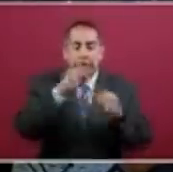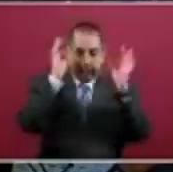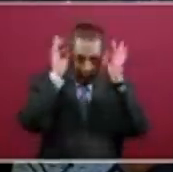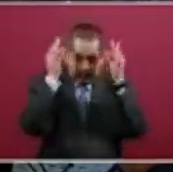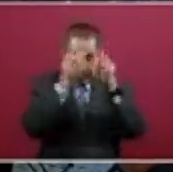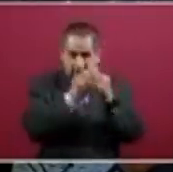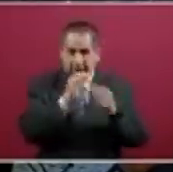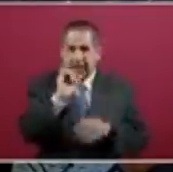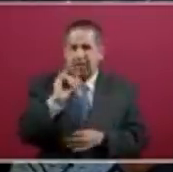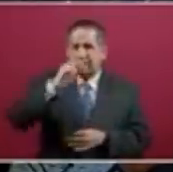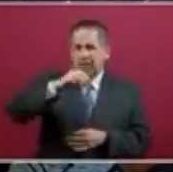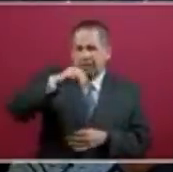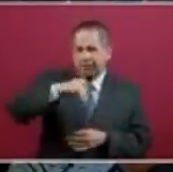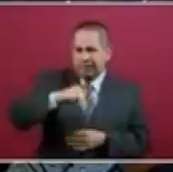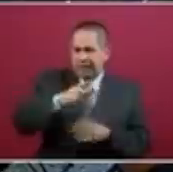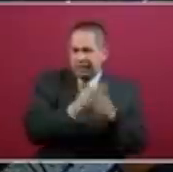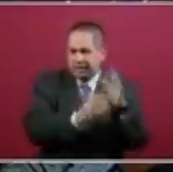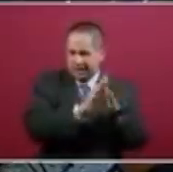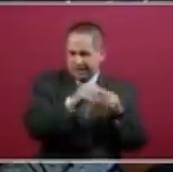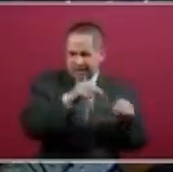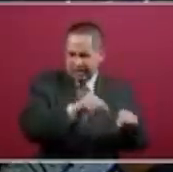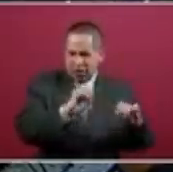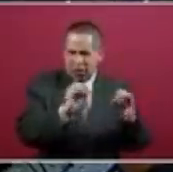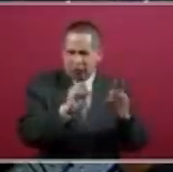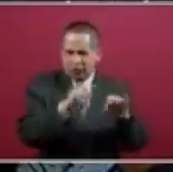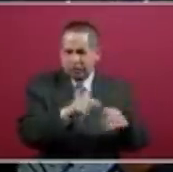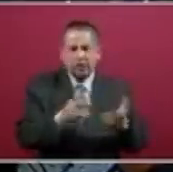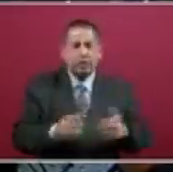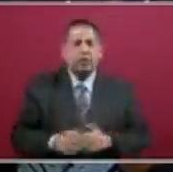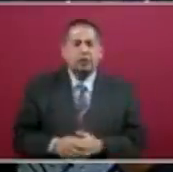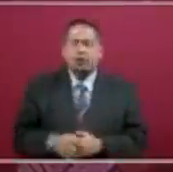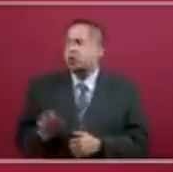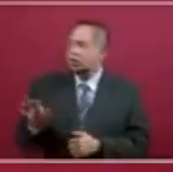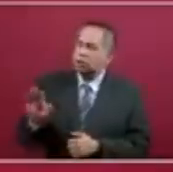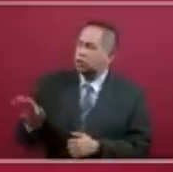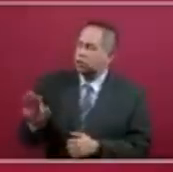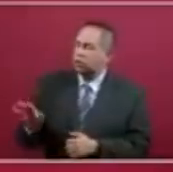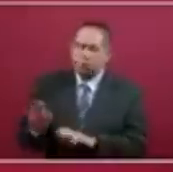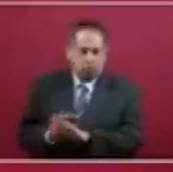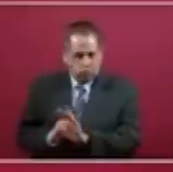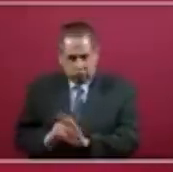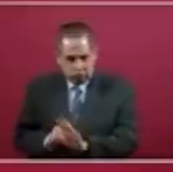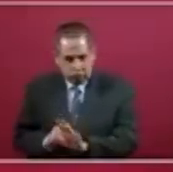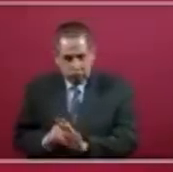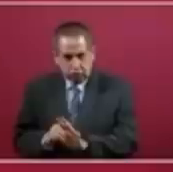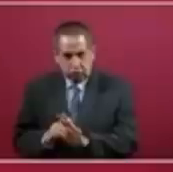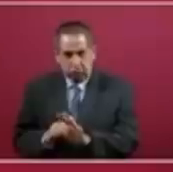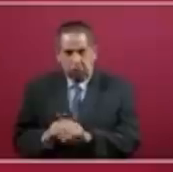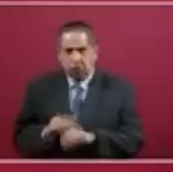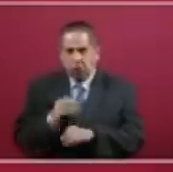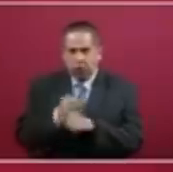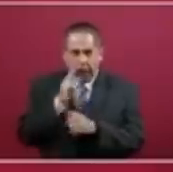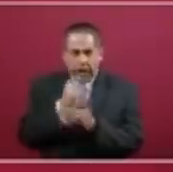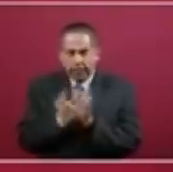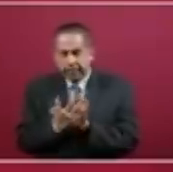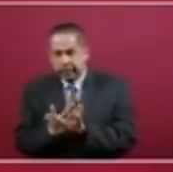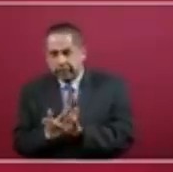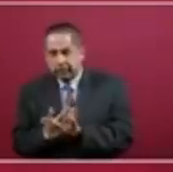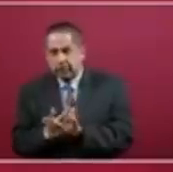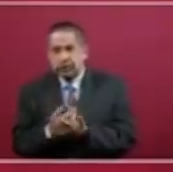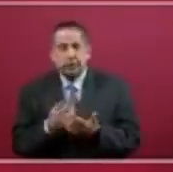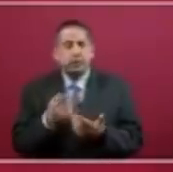qué consiste? ¿Qué impacto tiene esta corrupción? No, estamos atentos y se